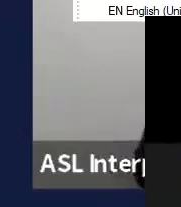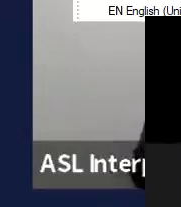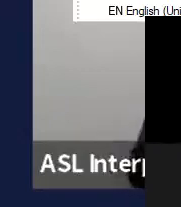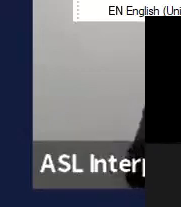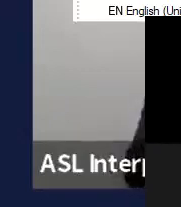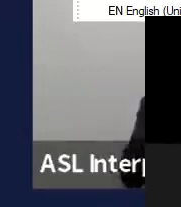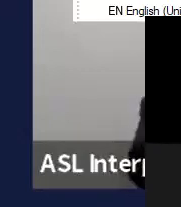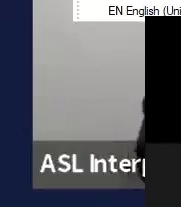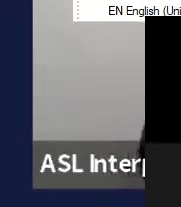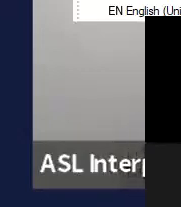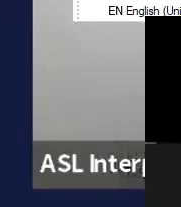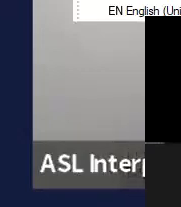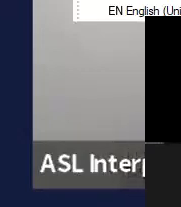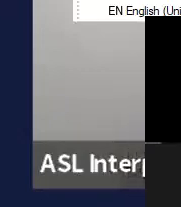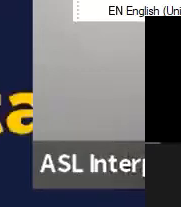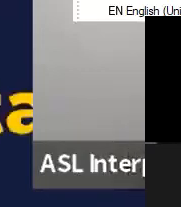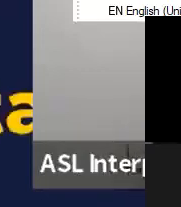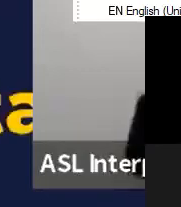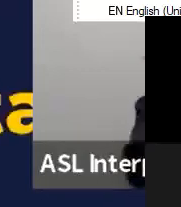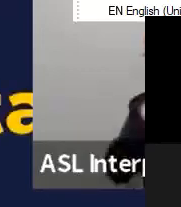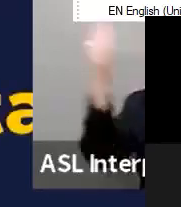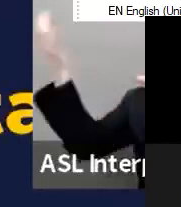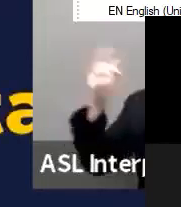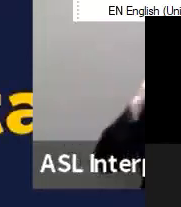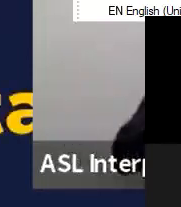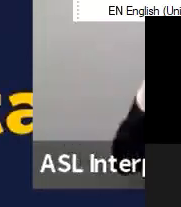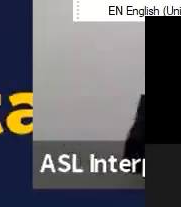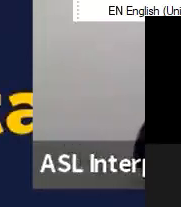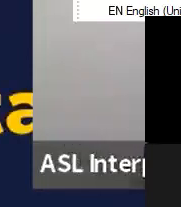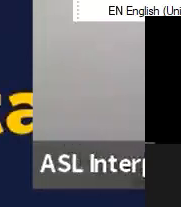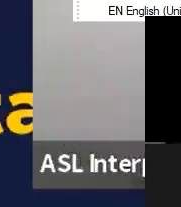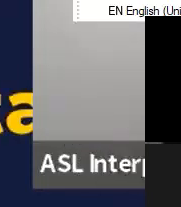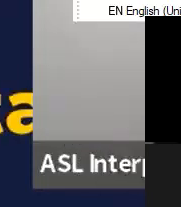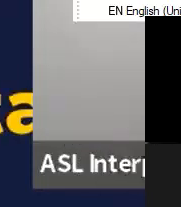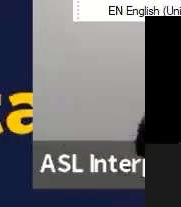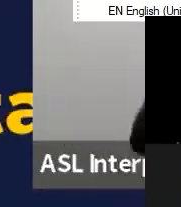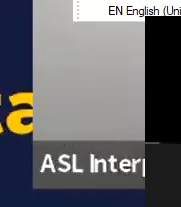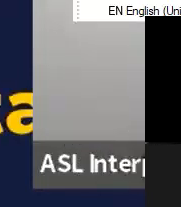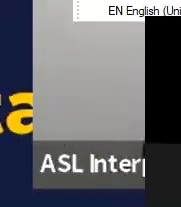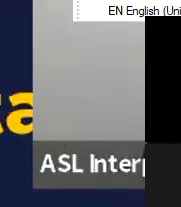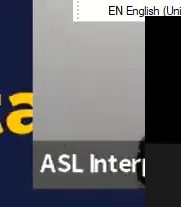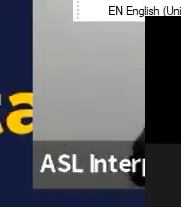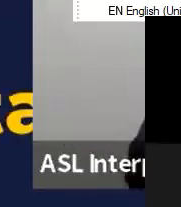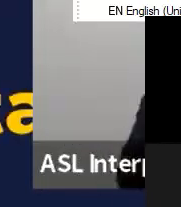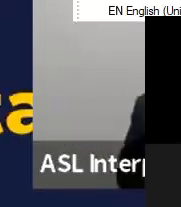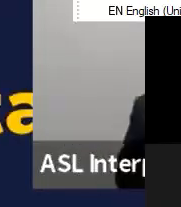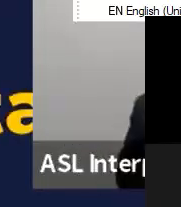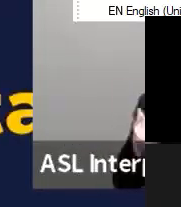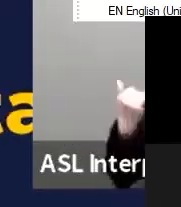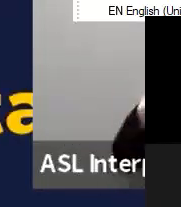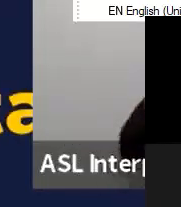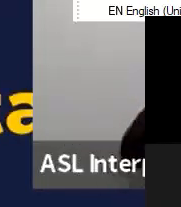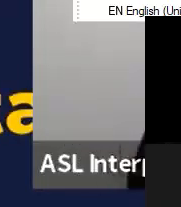muy conscientes de la seguridad de su alrededor. La propagación viral está llenando a los hospitales, a